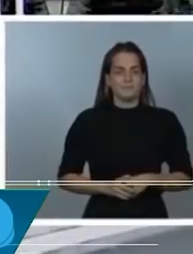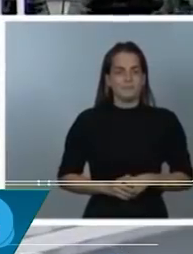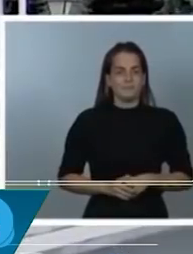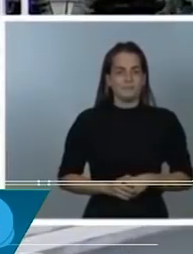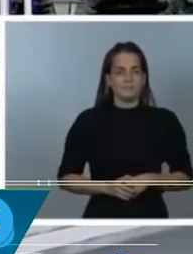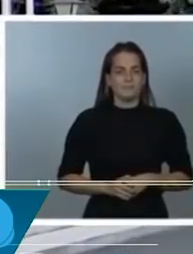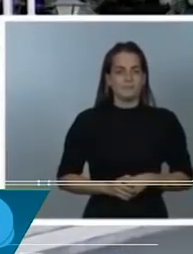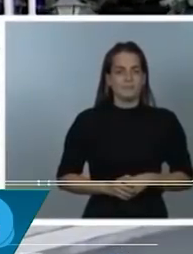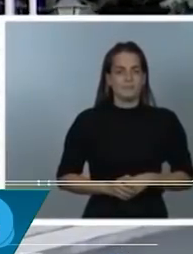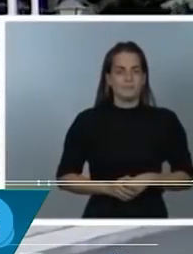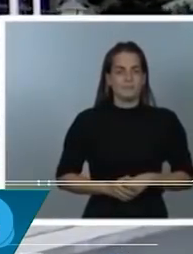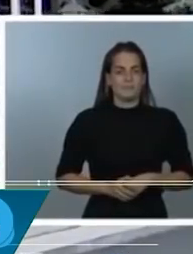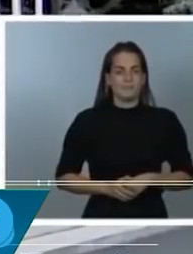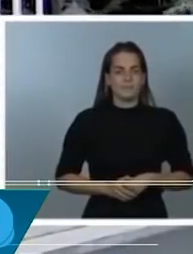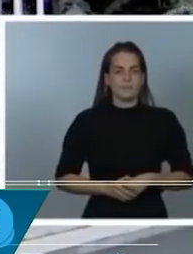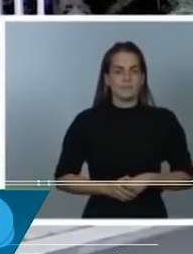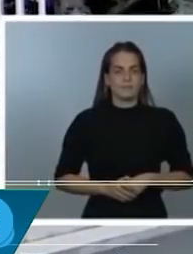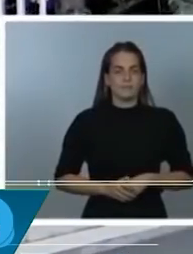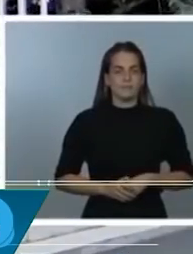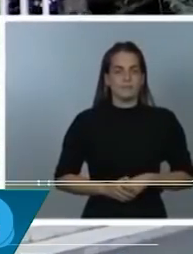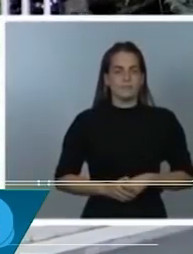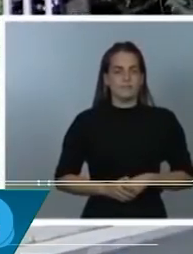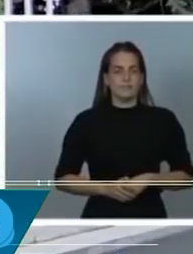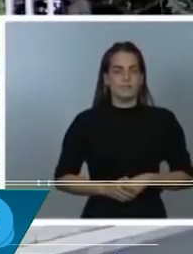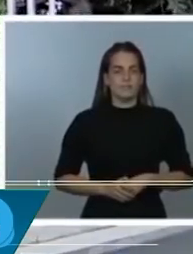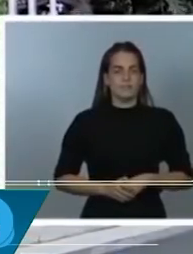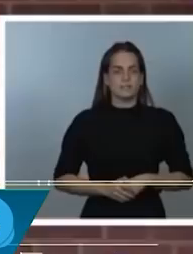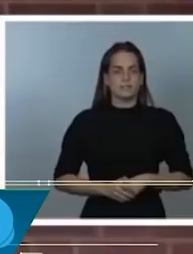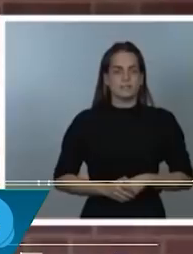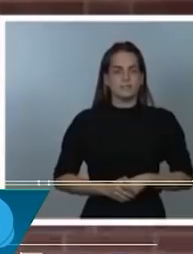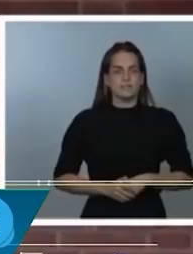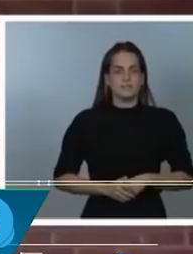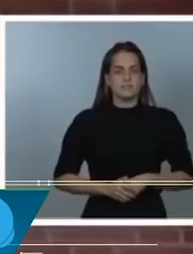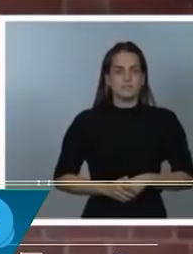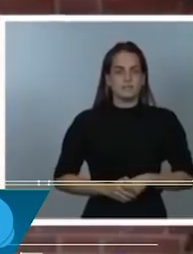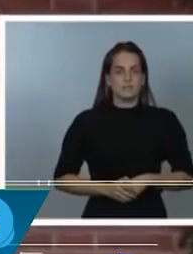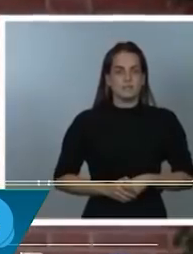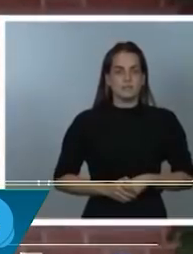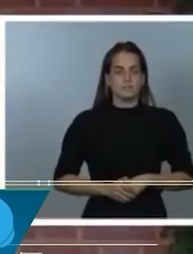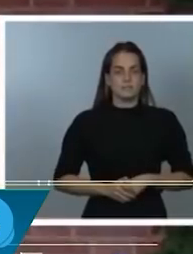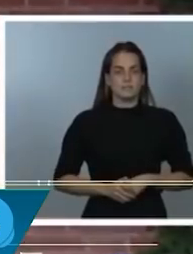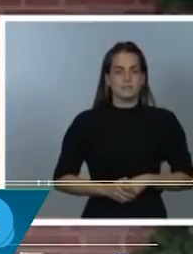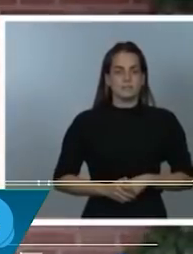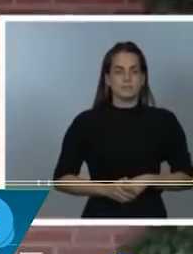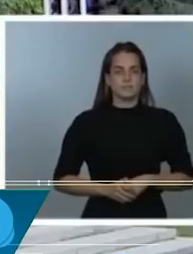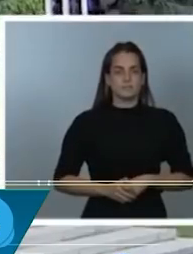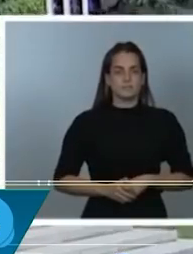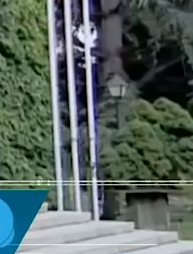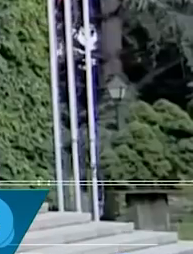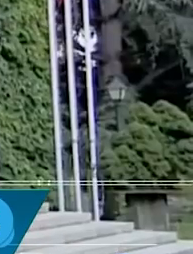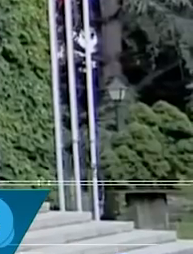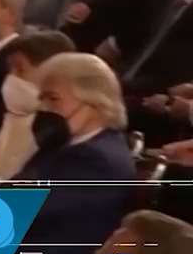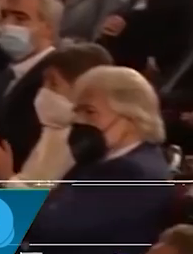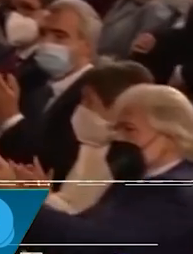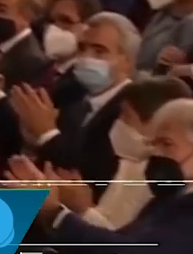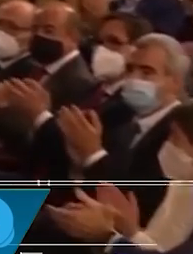votantes, de sus propios votantes. Todo la plana mayor del Antiguo Testamento del PSOE en contra. El Tribunal